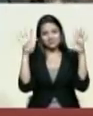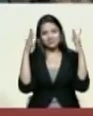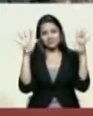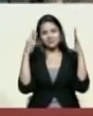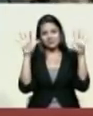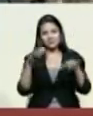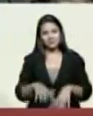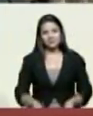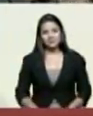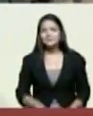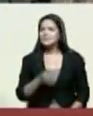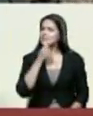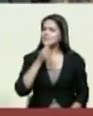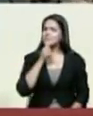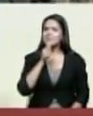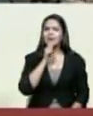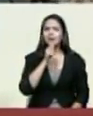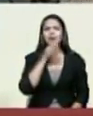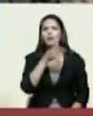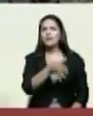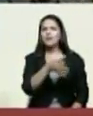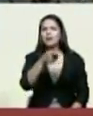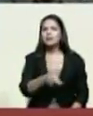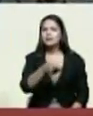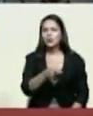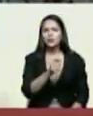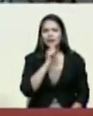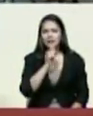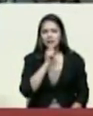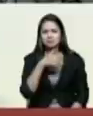¿Quién fue ante el TCJ?